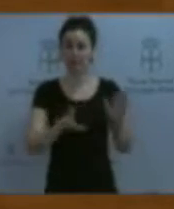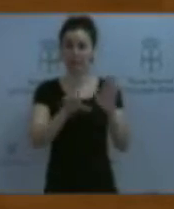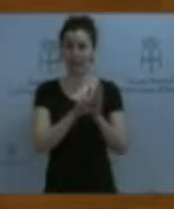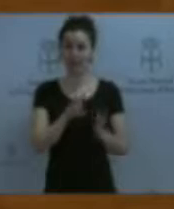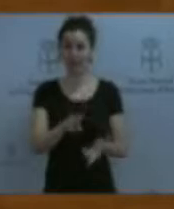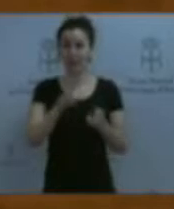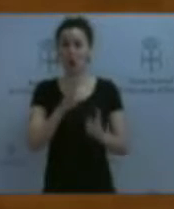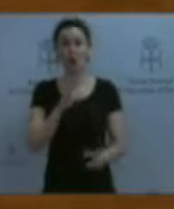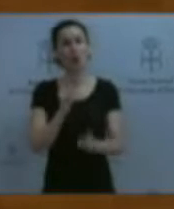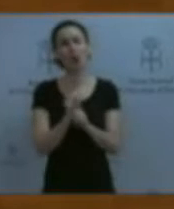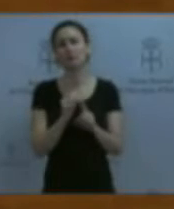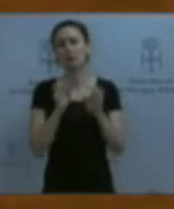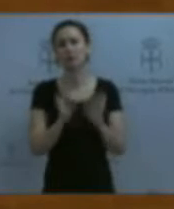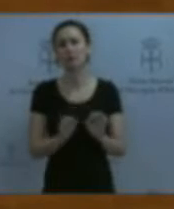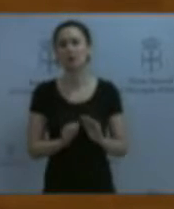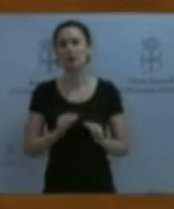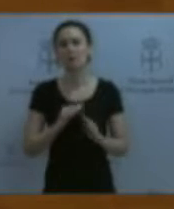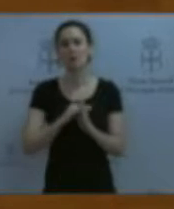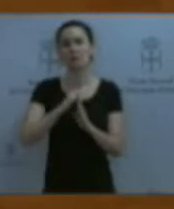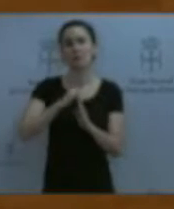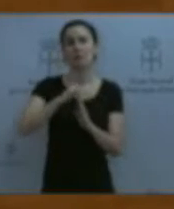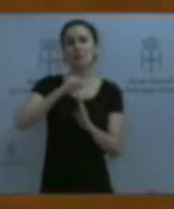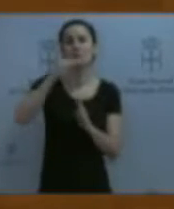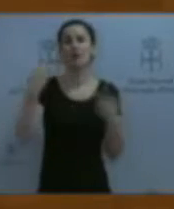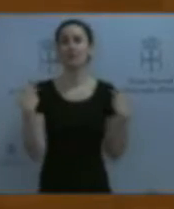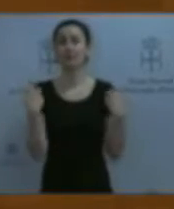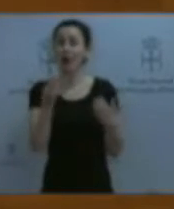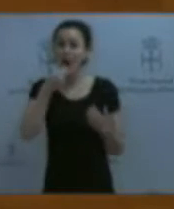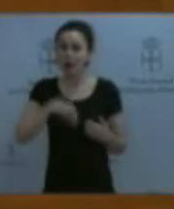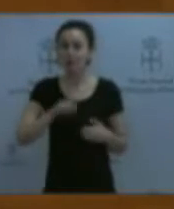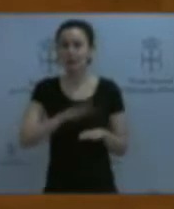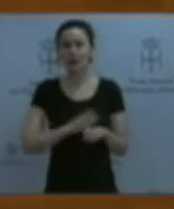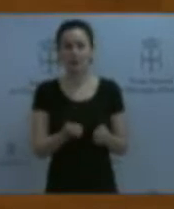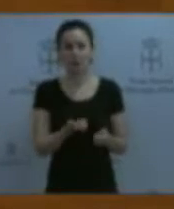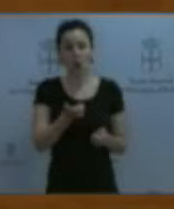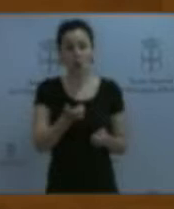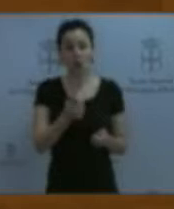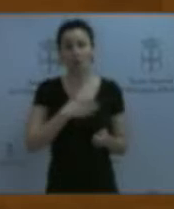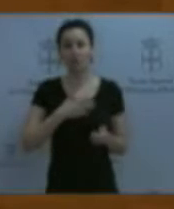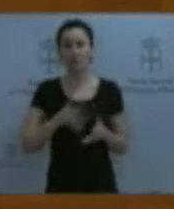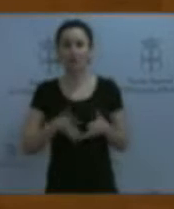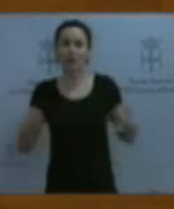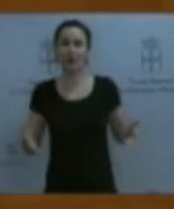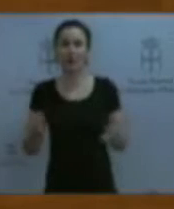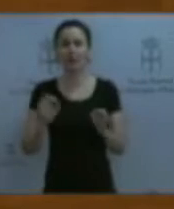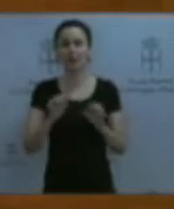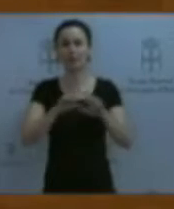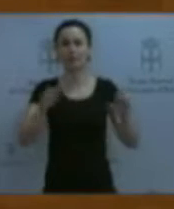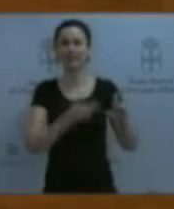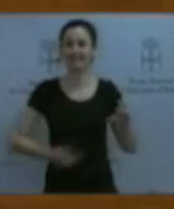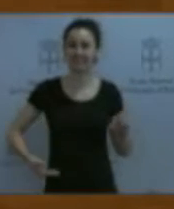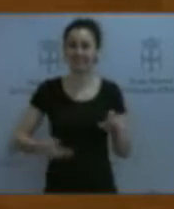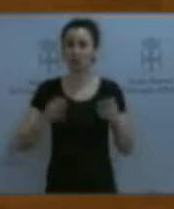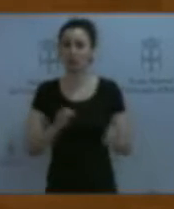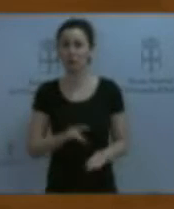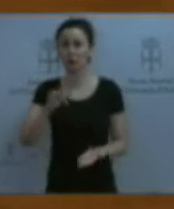que van en contra de la progresividad fiscal, favorecedoras de las exenciones fiscales para unos pocos grandes patrimonios, fortunas y empresarios que pasan a tener